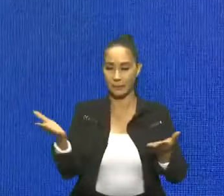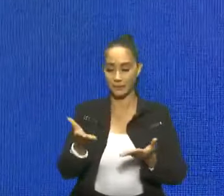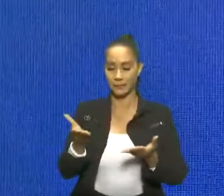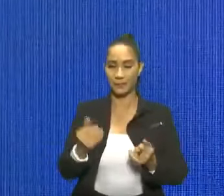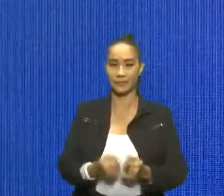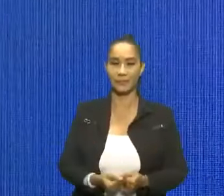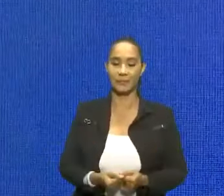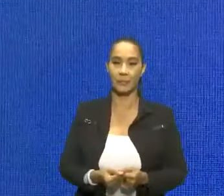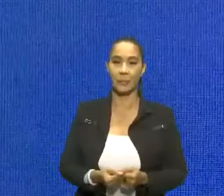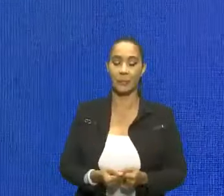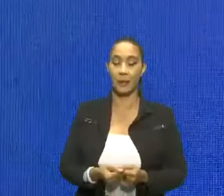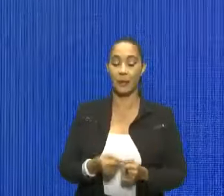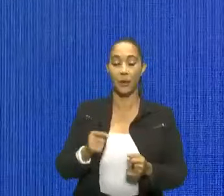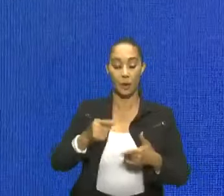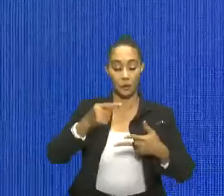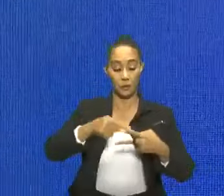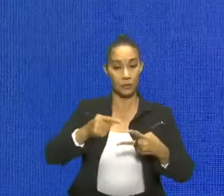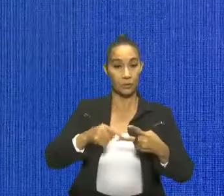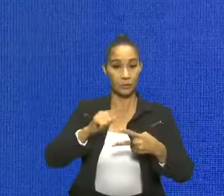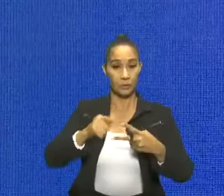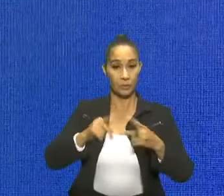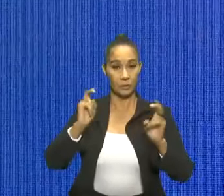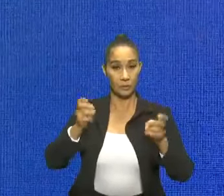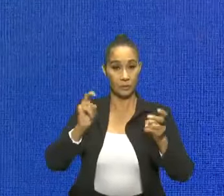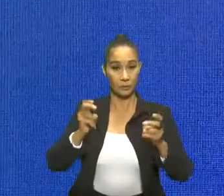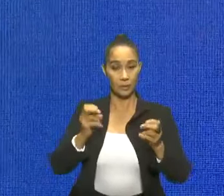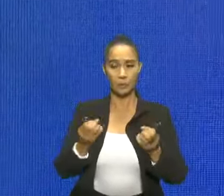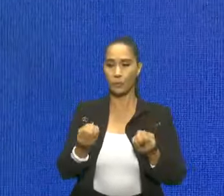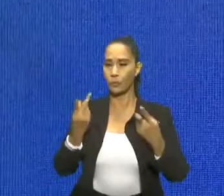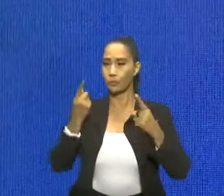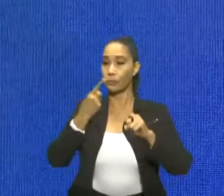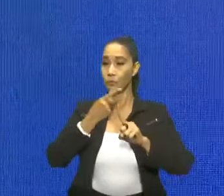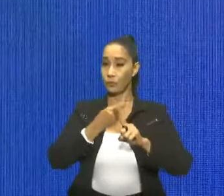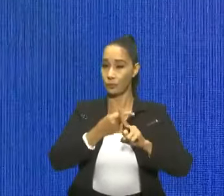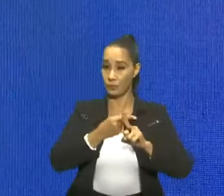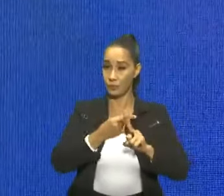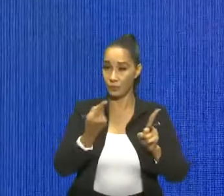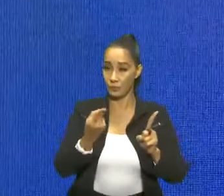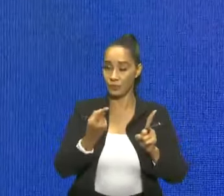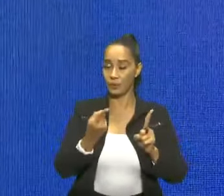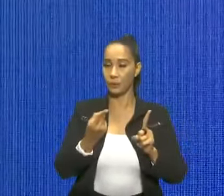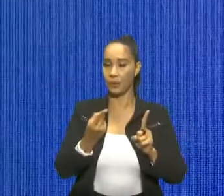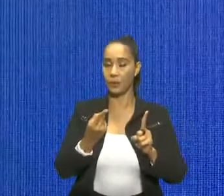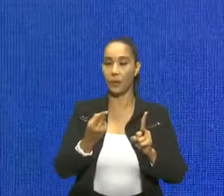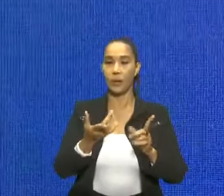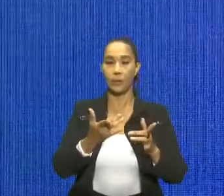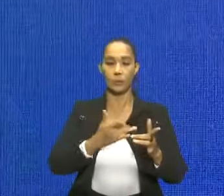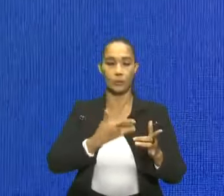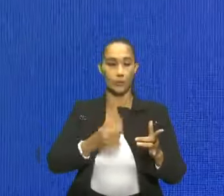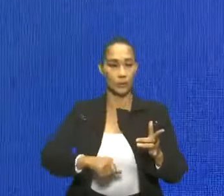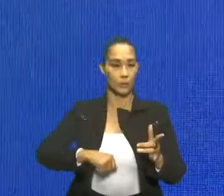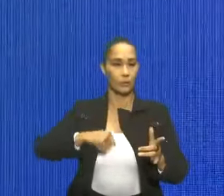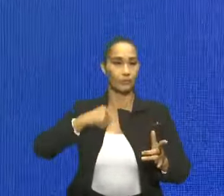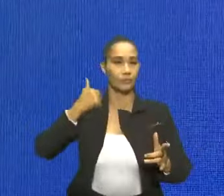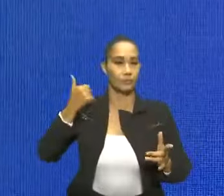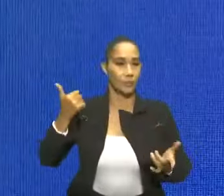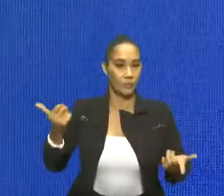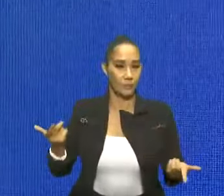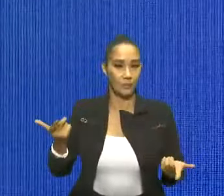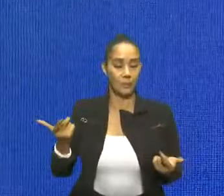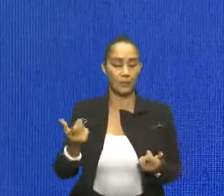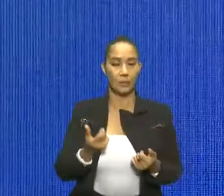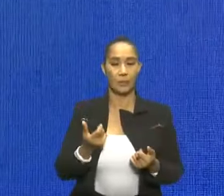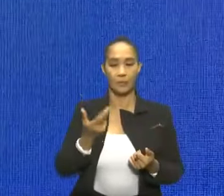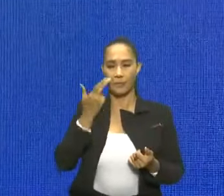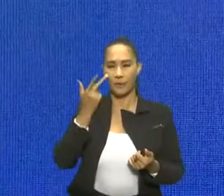con estos aspectos tan positivos que nos llena de optimismo sobre